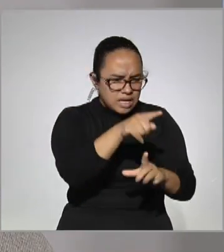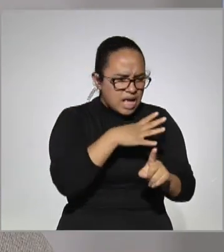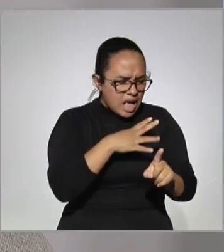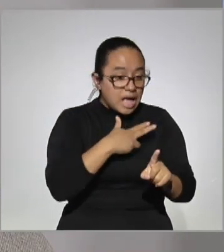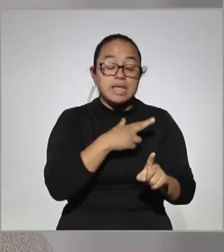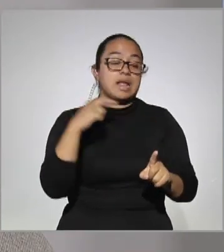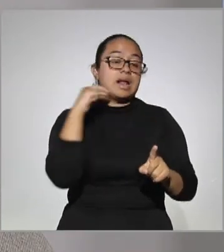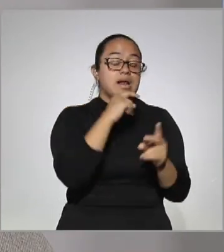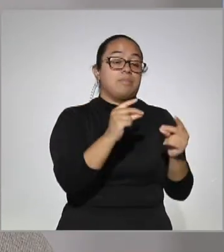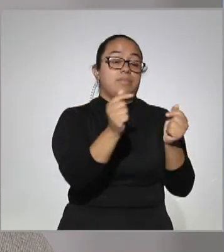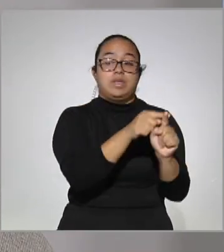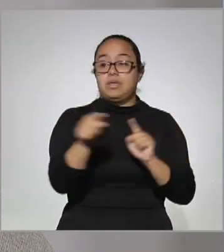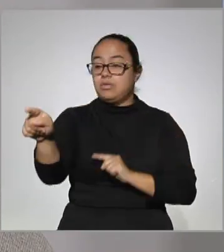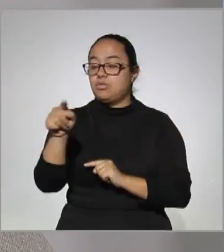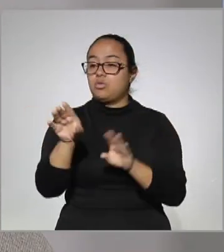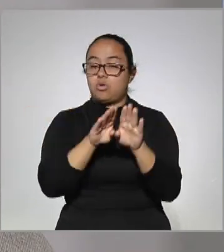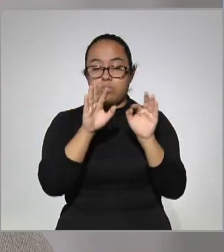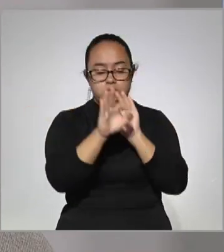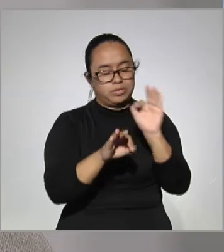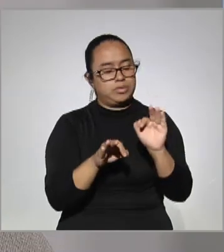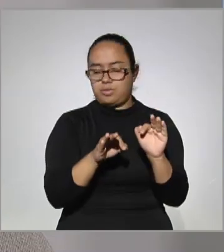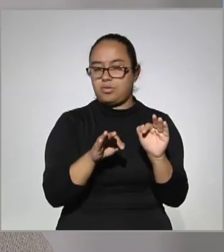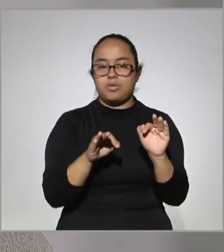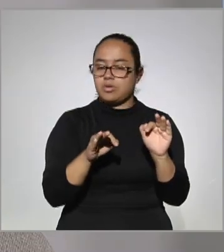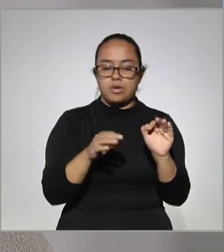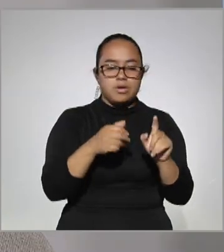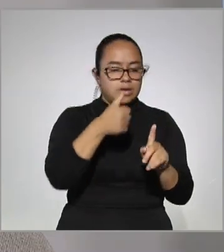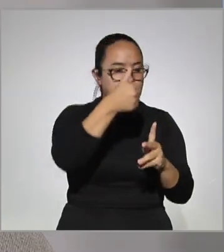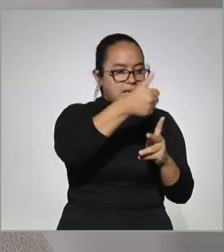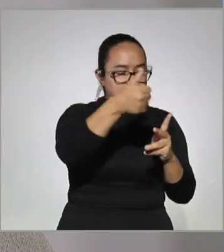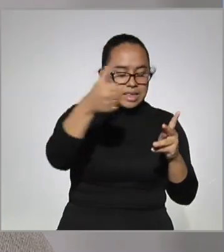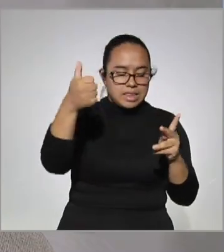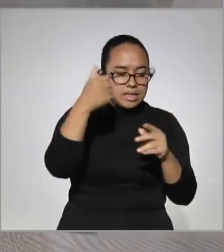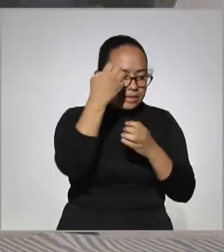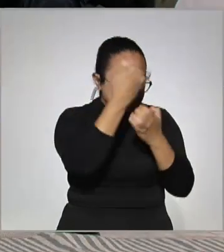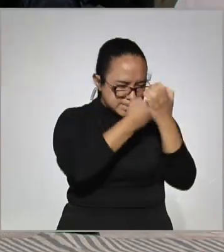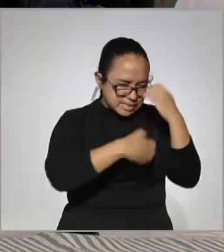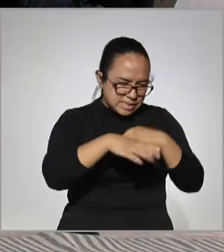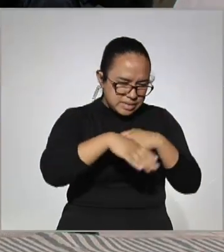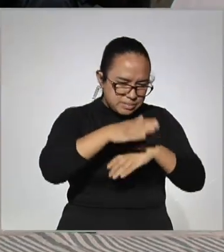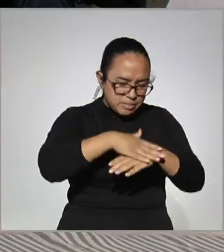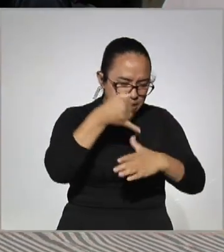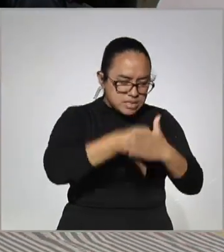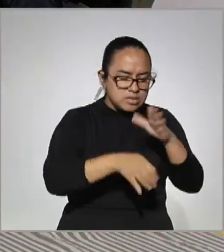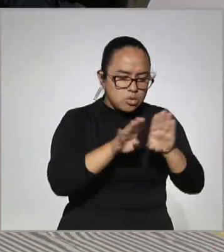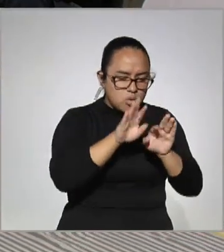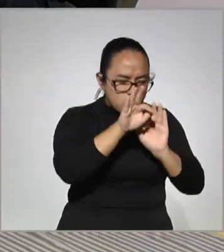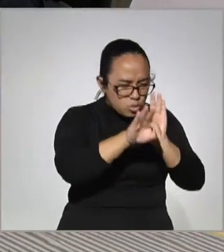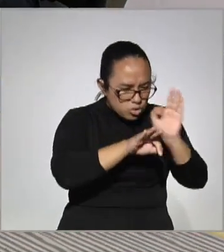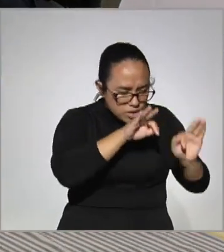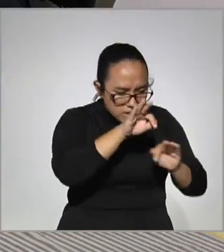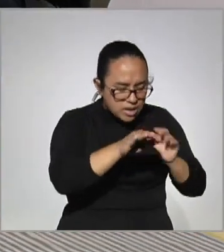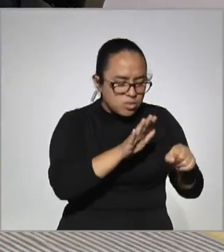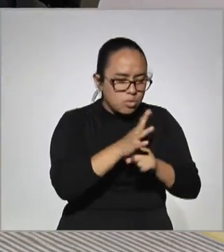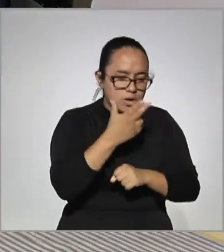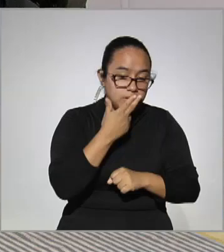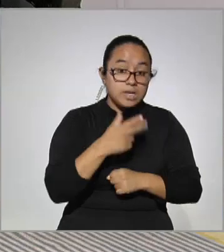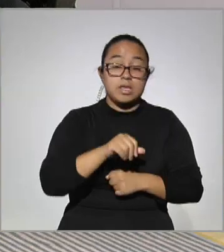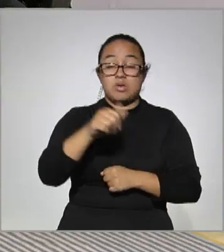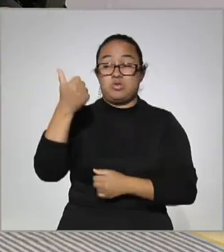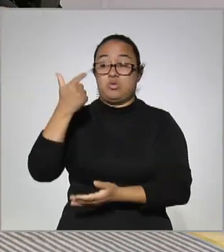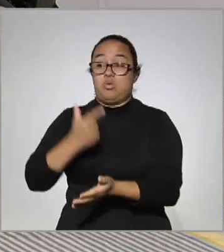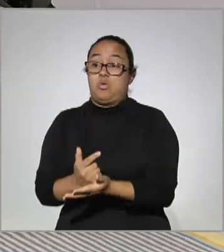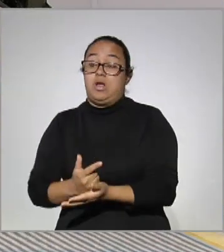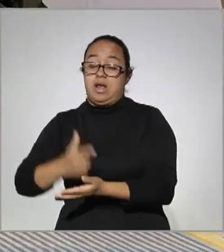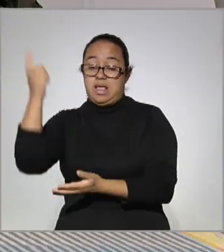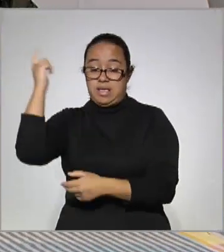luego tratamiento. No necesariamente. Sí, tiene indicaciones específicas para realizar los tratamientos, y en las pacientes ya de alto grado